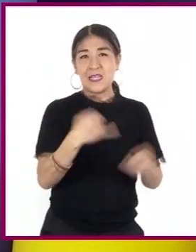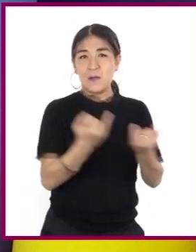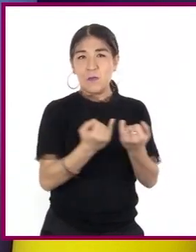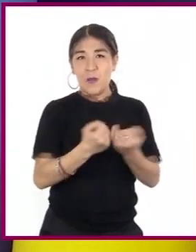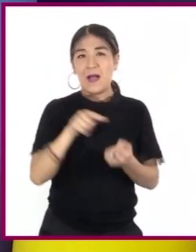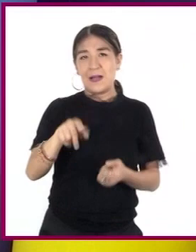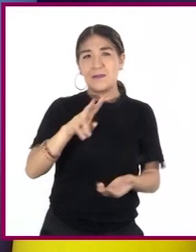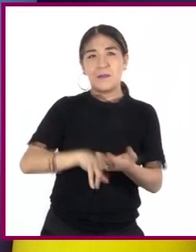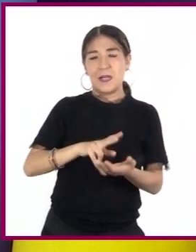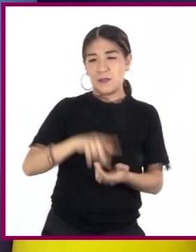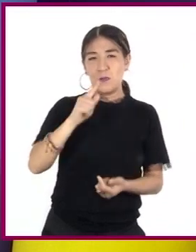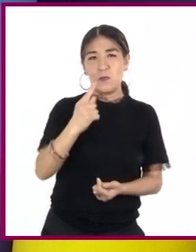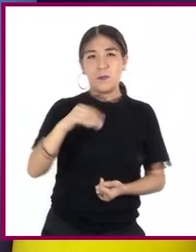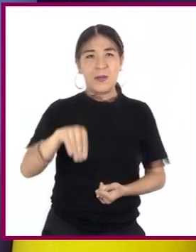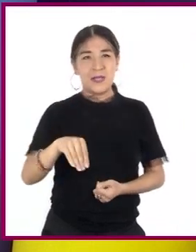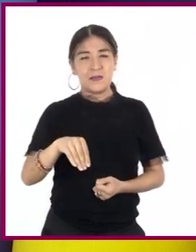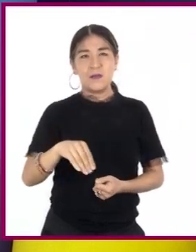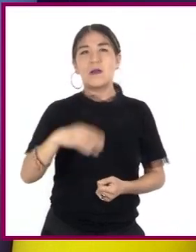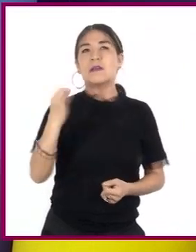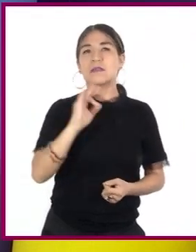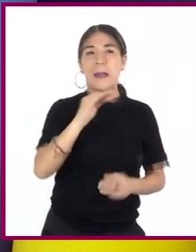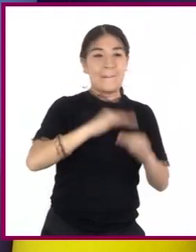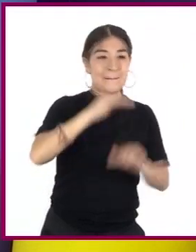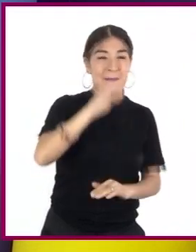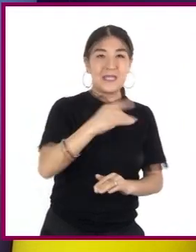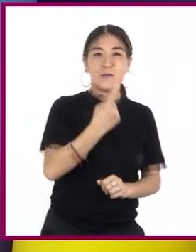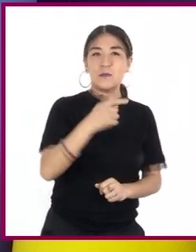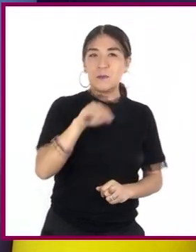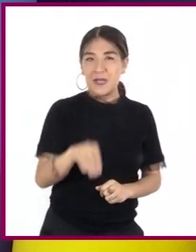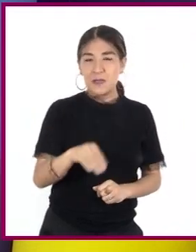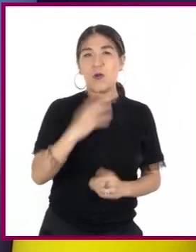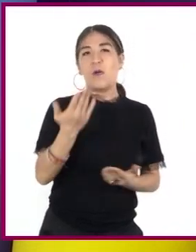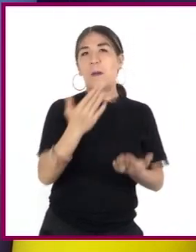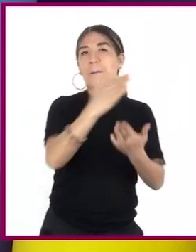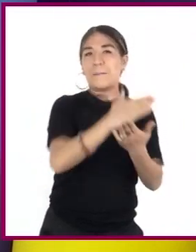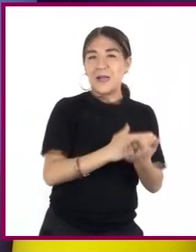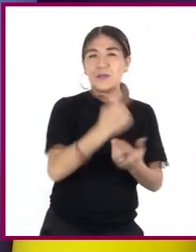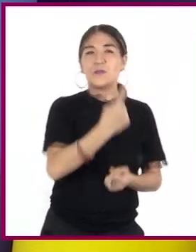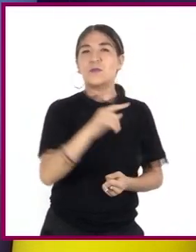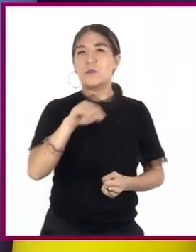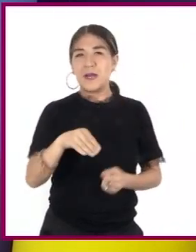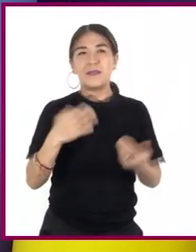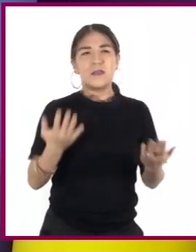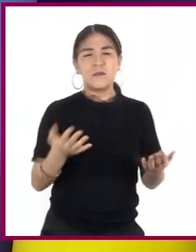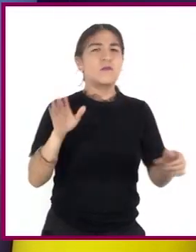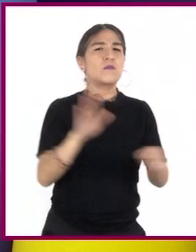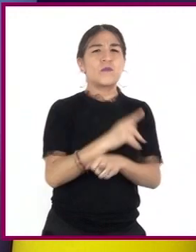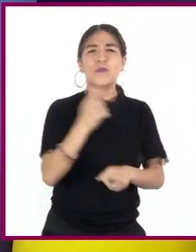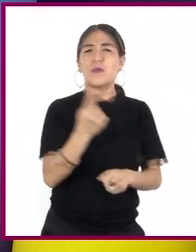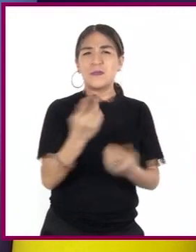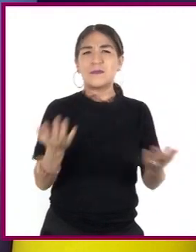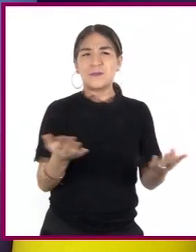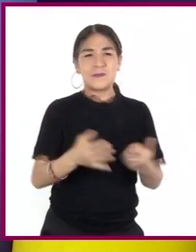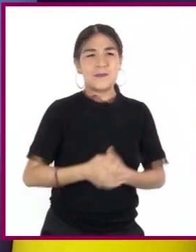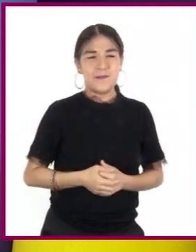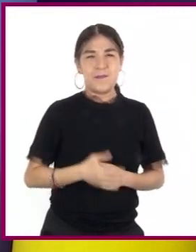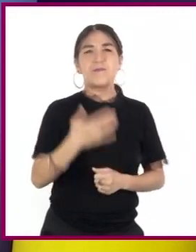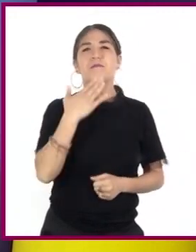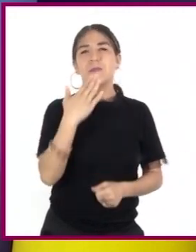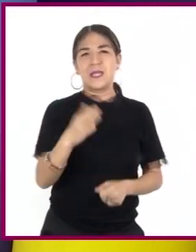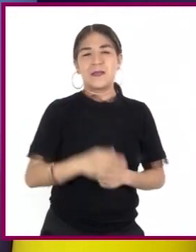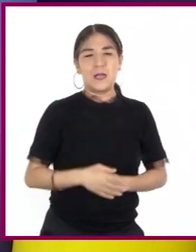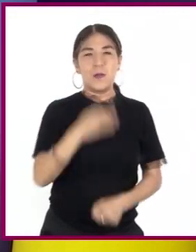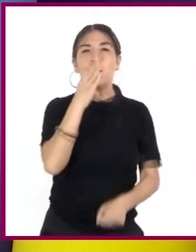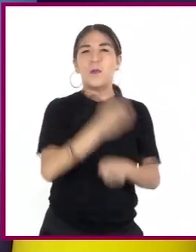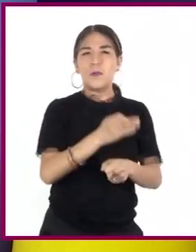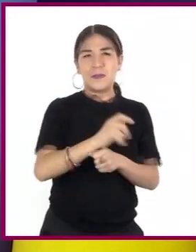metro? ¿Serán más de 1 metro o menos de 1 metro? ¿Por qué? Bien,